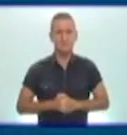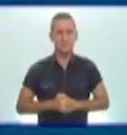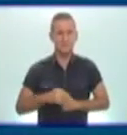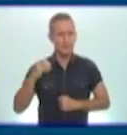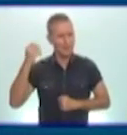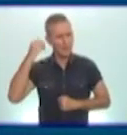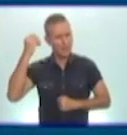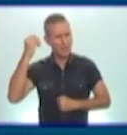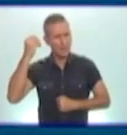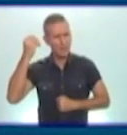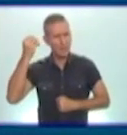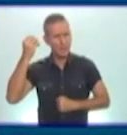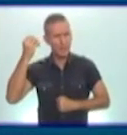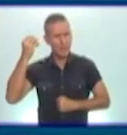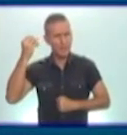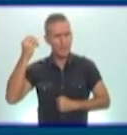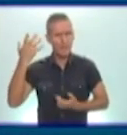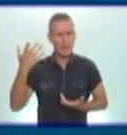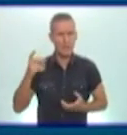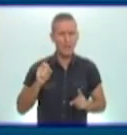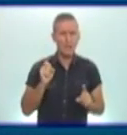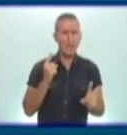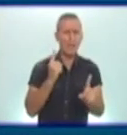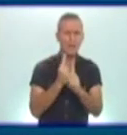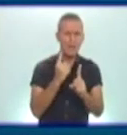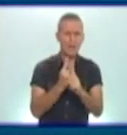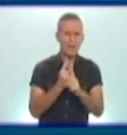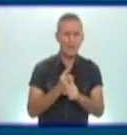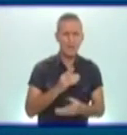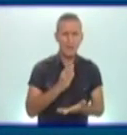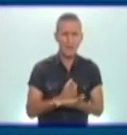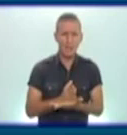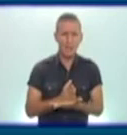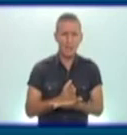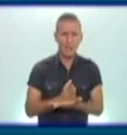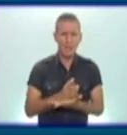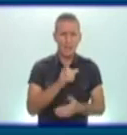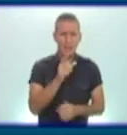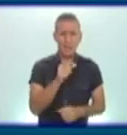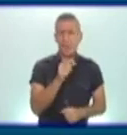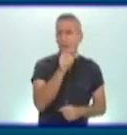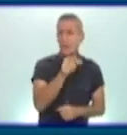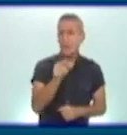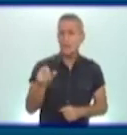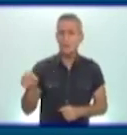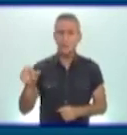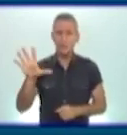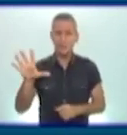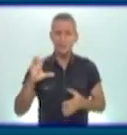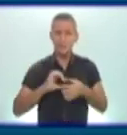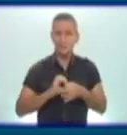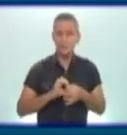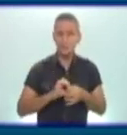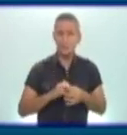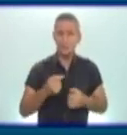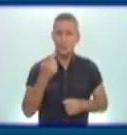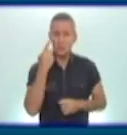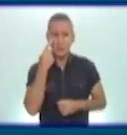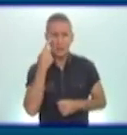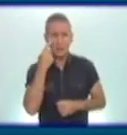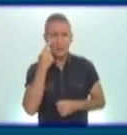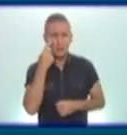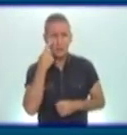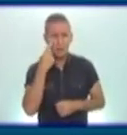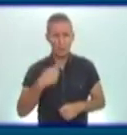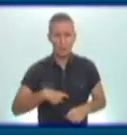Imagina que vas a un encuentro entre estudiantes de quinto grado para conocer sobre la cultura de otros países. Escribe